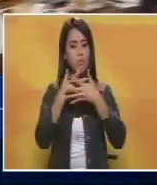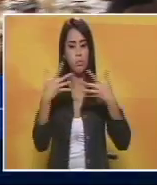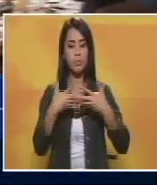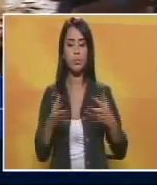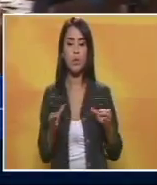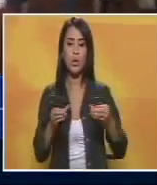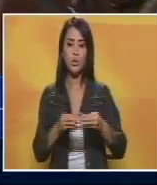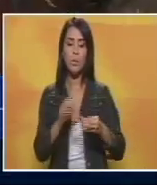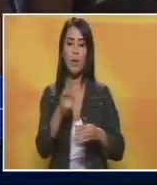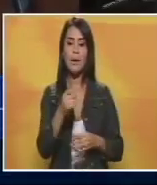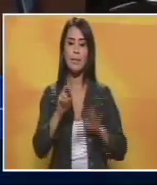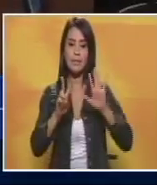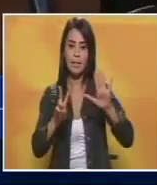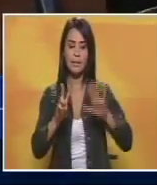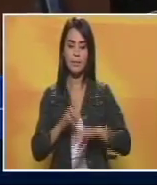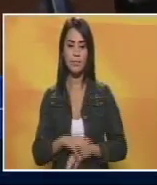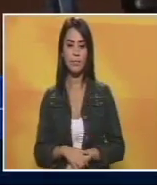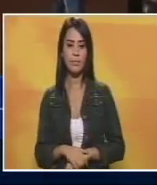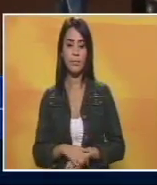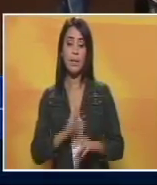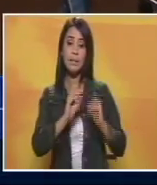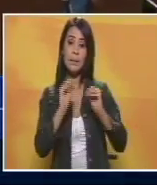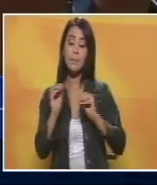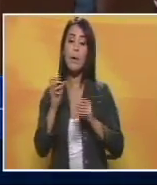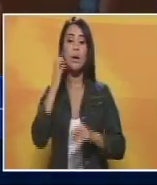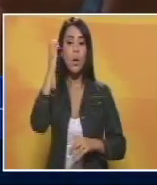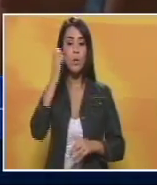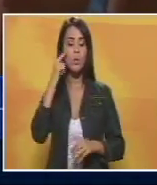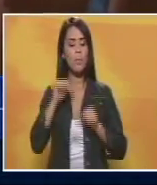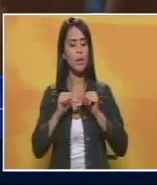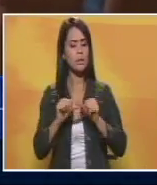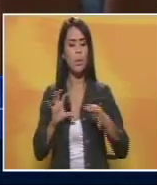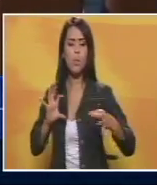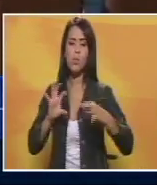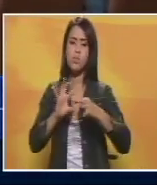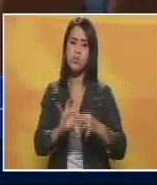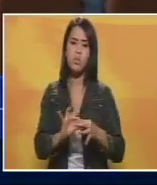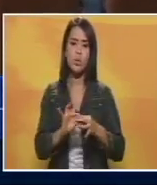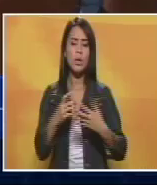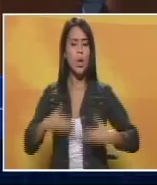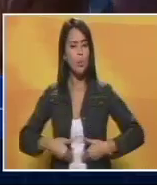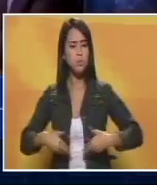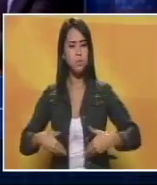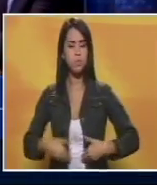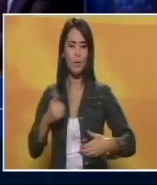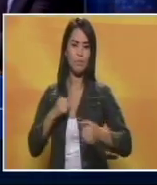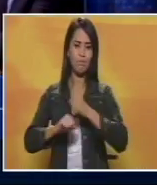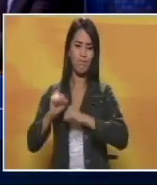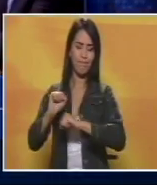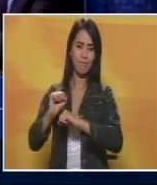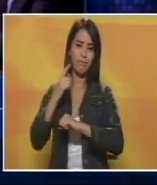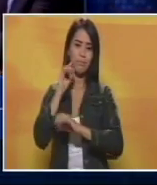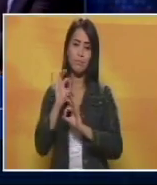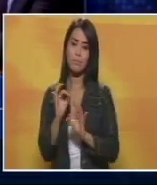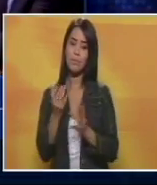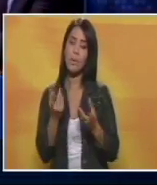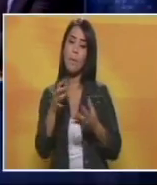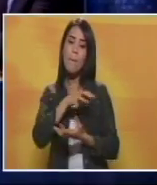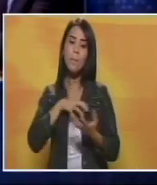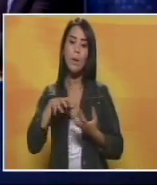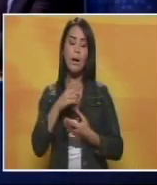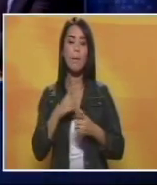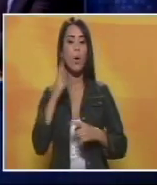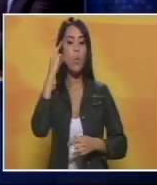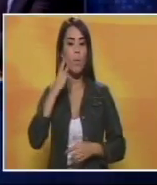cumbre del G7. Merkel llamó a los europeos a permanecer unidos y seguir haciendo esfuerzos por evitar una escalada ante la disputa comercial